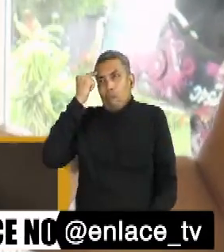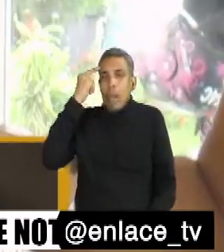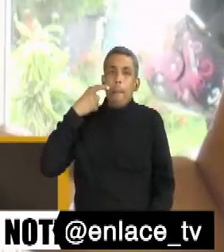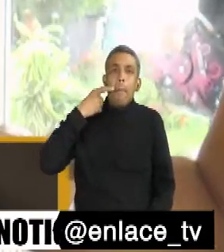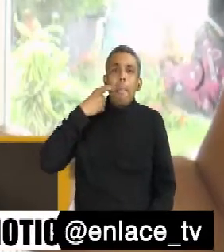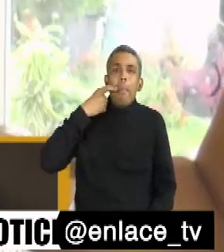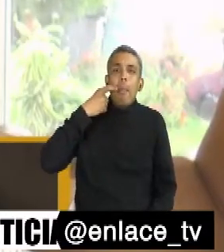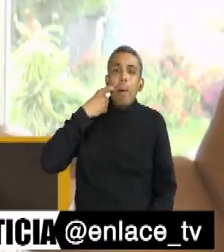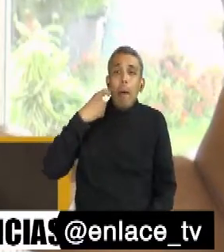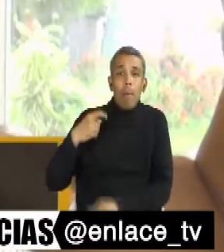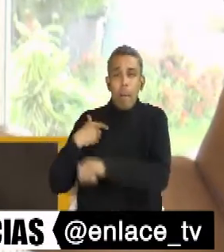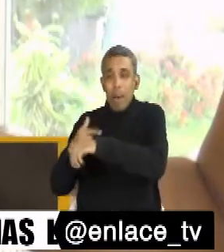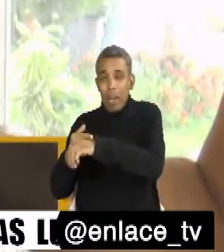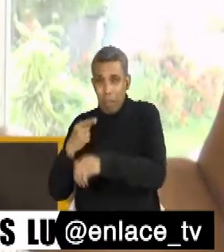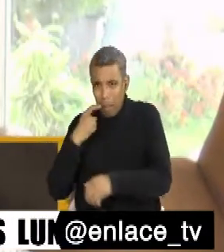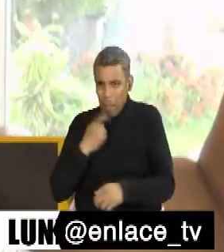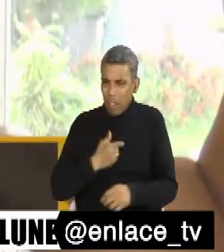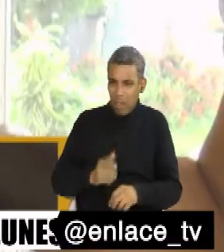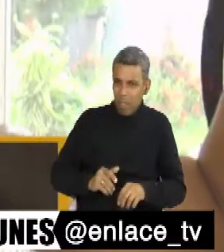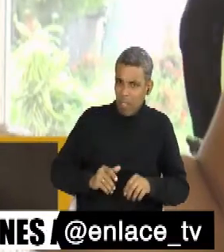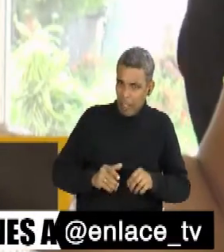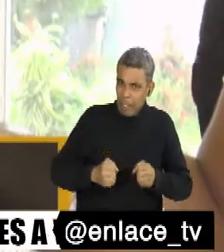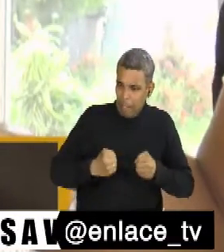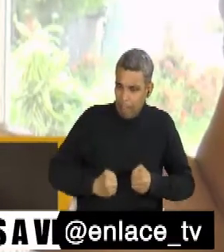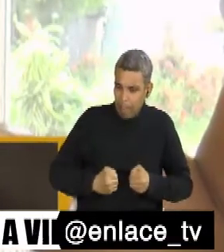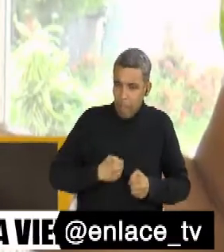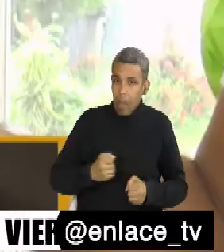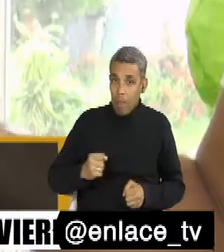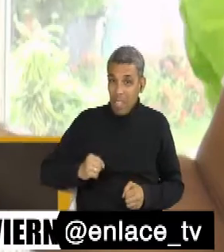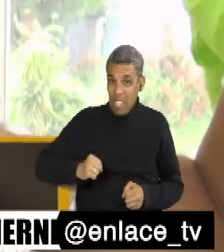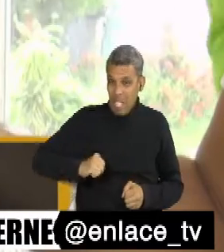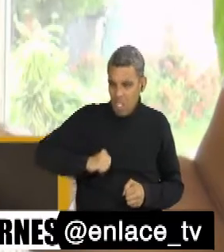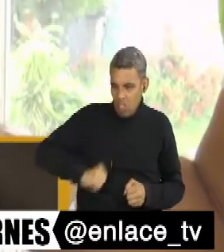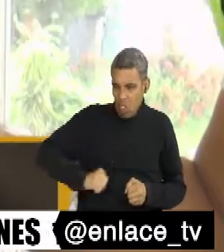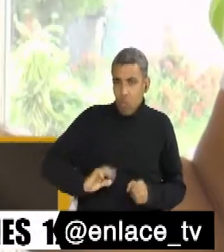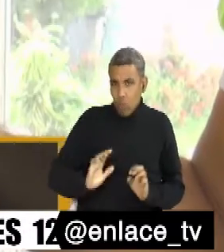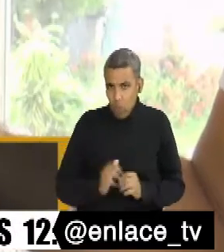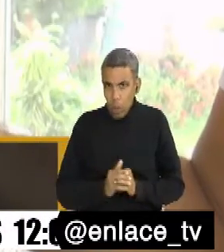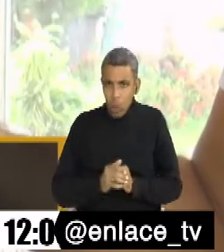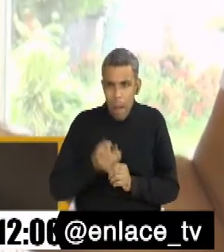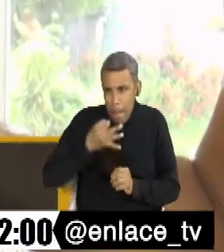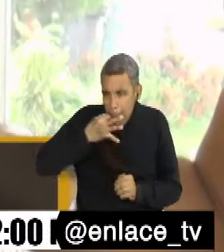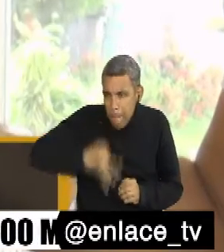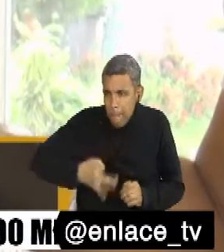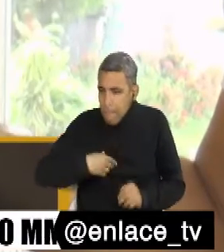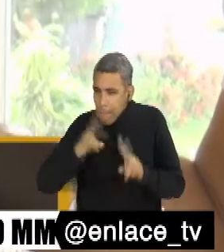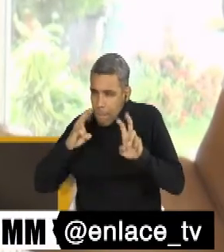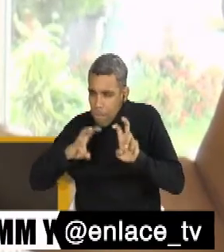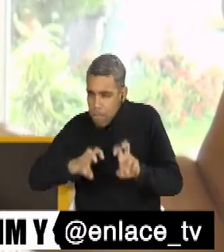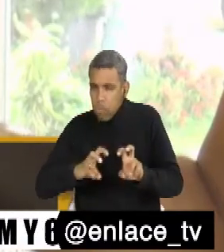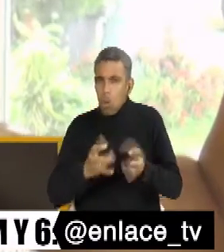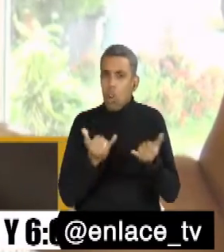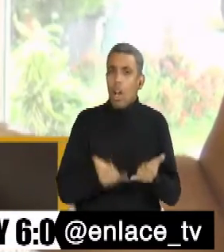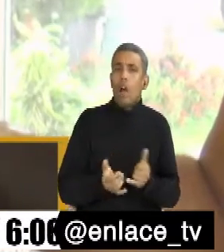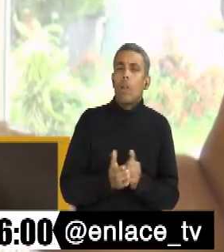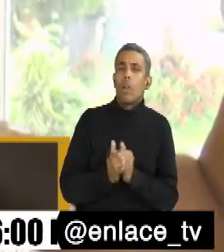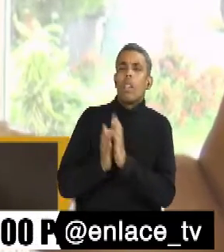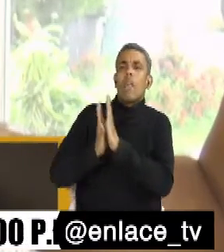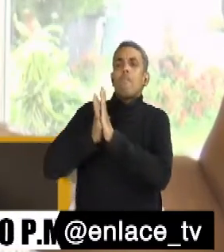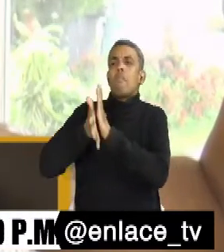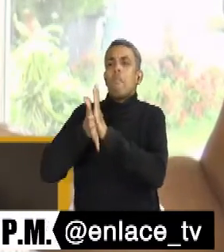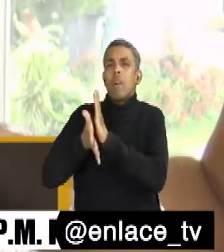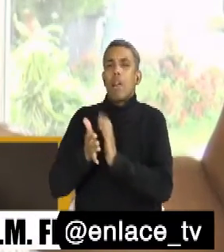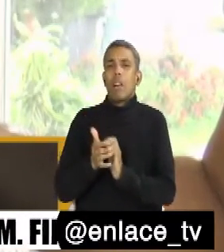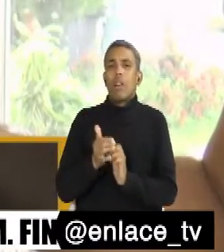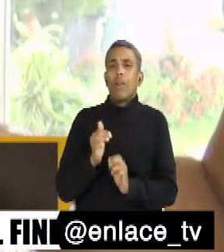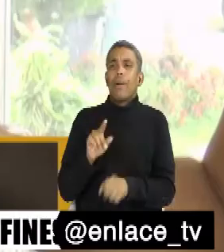estamos actuando en derecho, estamos buscando también la verdad, y realmente no me interesa entrar en polémicas, que realmente